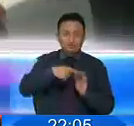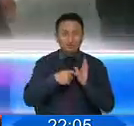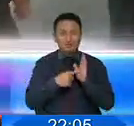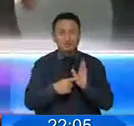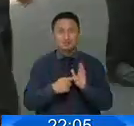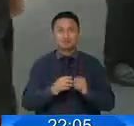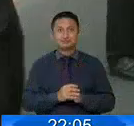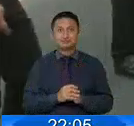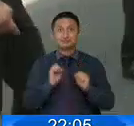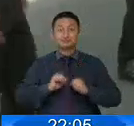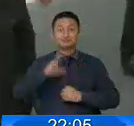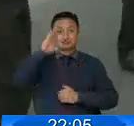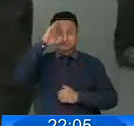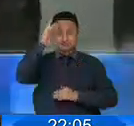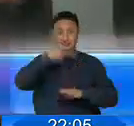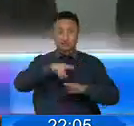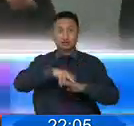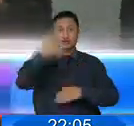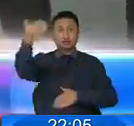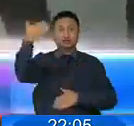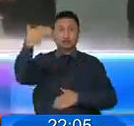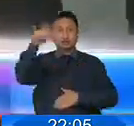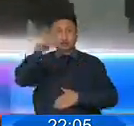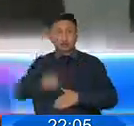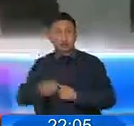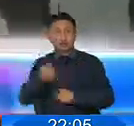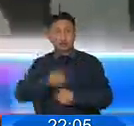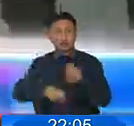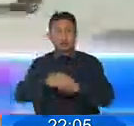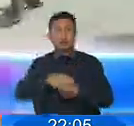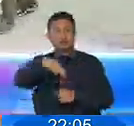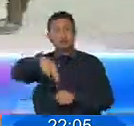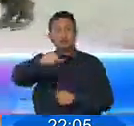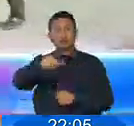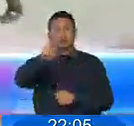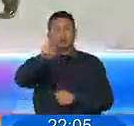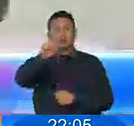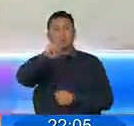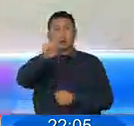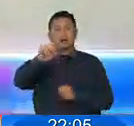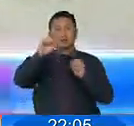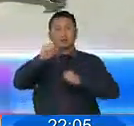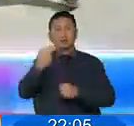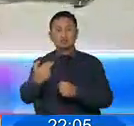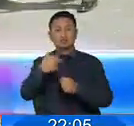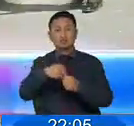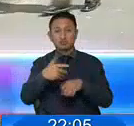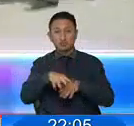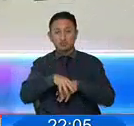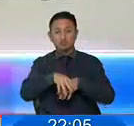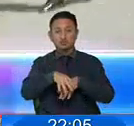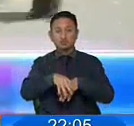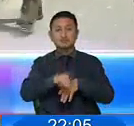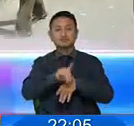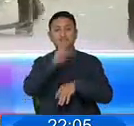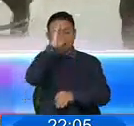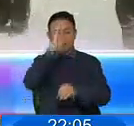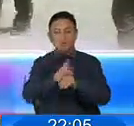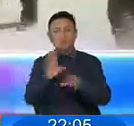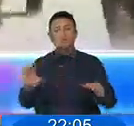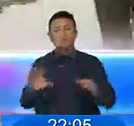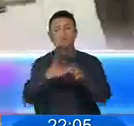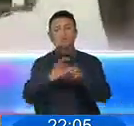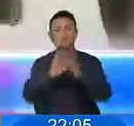tenemos. Además, la Policía Nacional, el Cabildo y los comerciantes del Parque Navarro se sumaron al desfile. El objetivo es estrechar lazos para